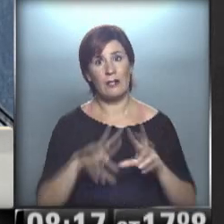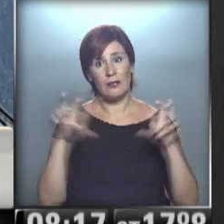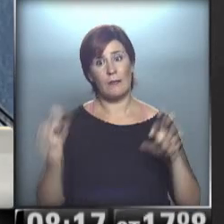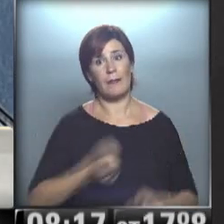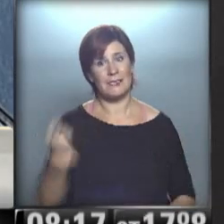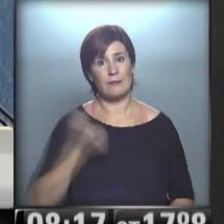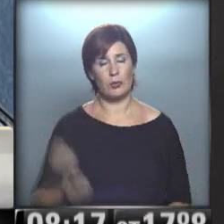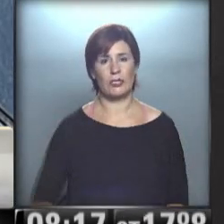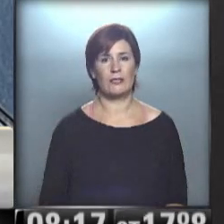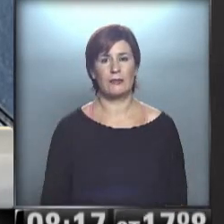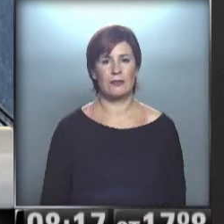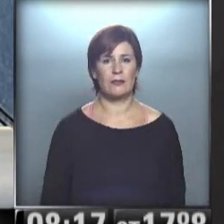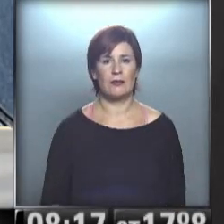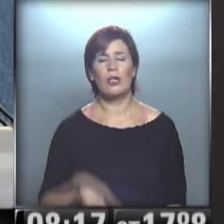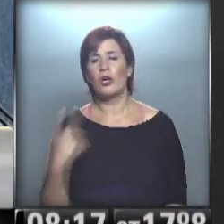importantes.